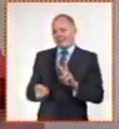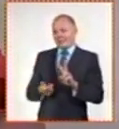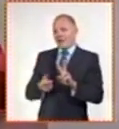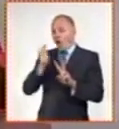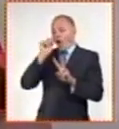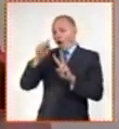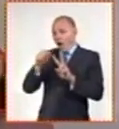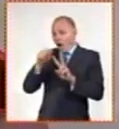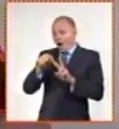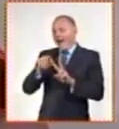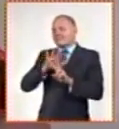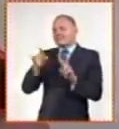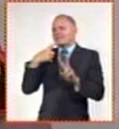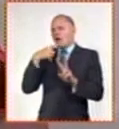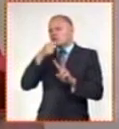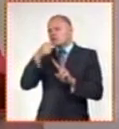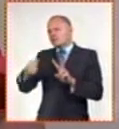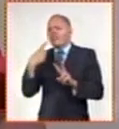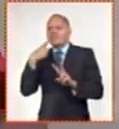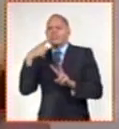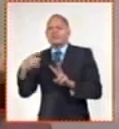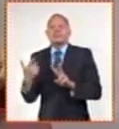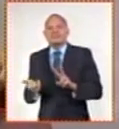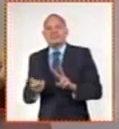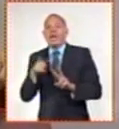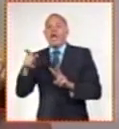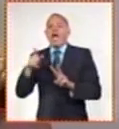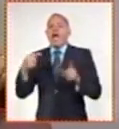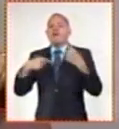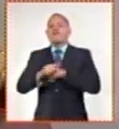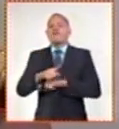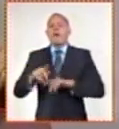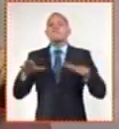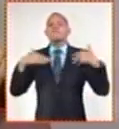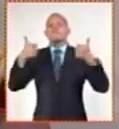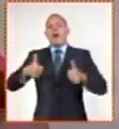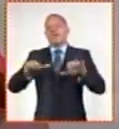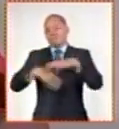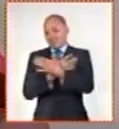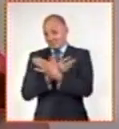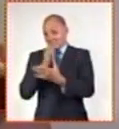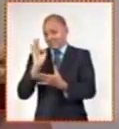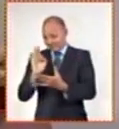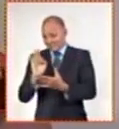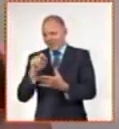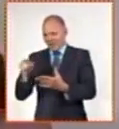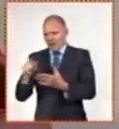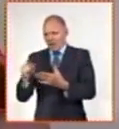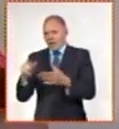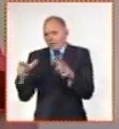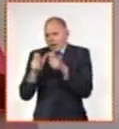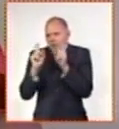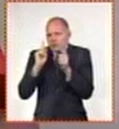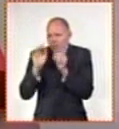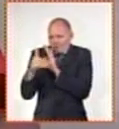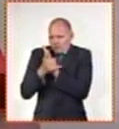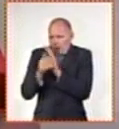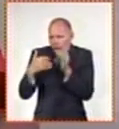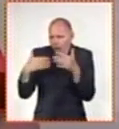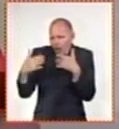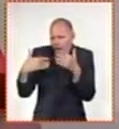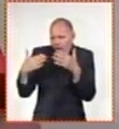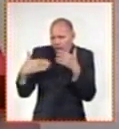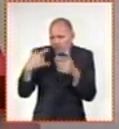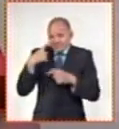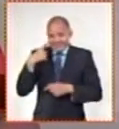Aires. Y ya sabemos lo que puede salir de esas confabulaciones y también muy apegado a